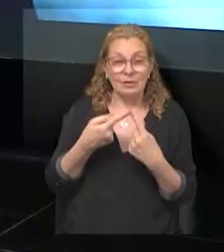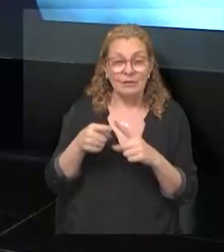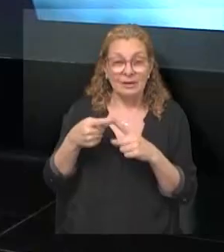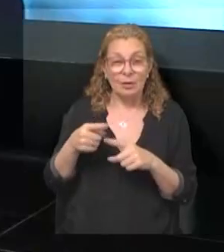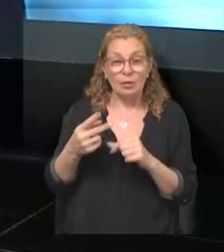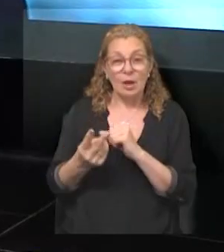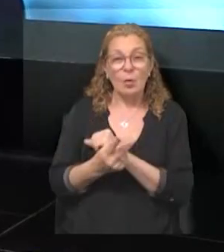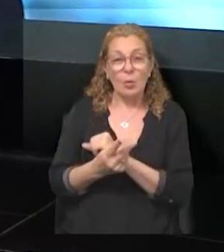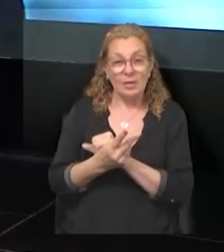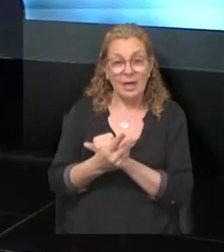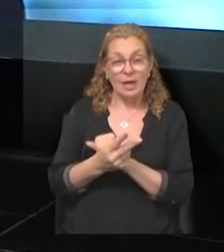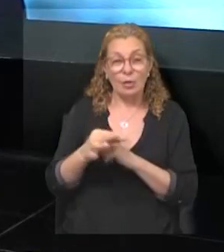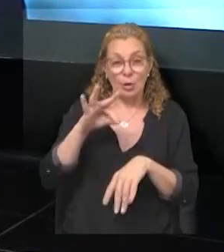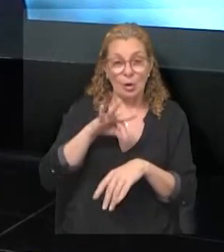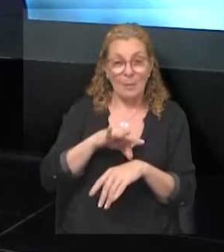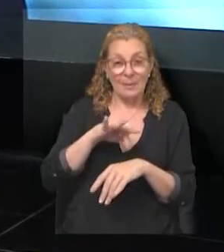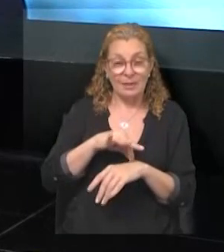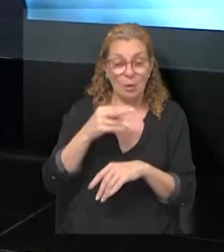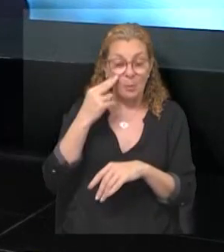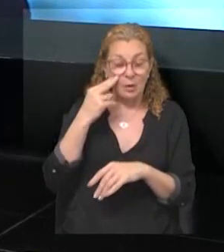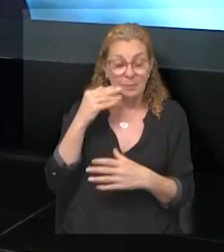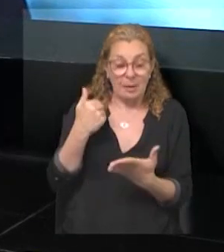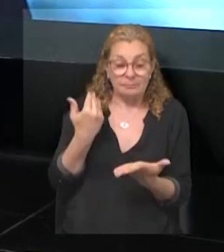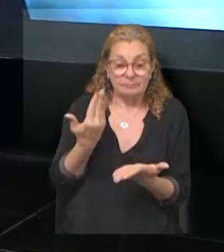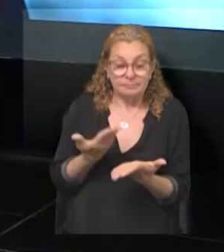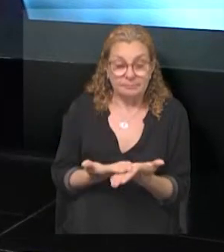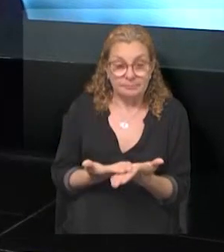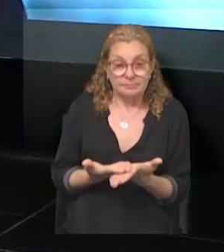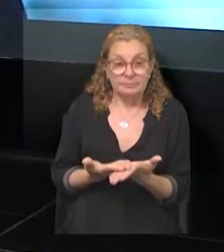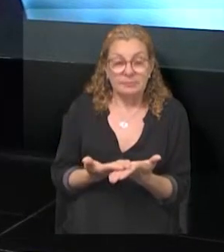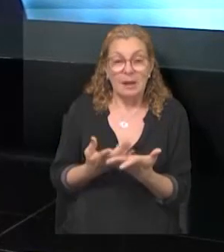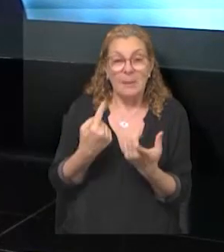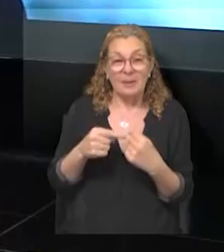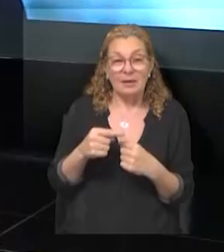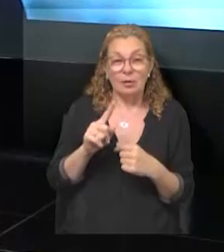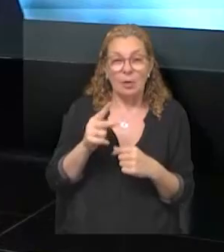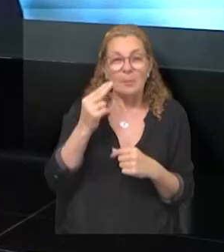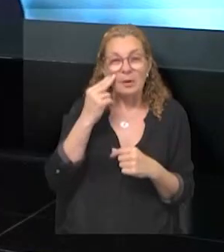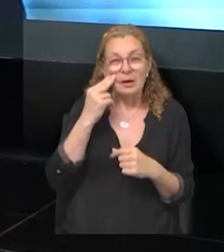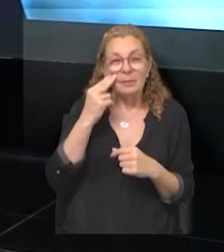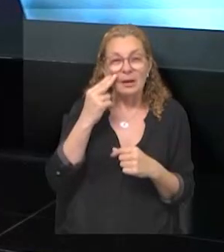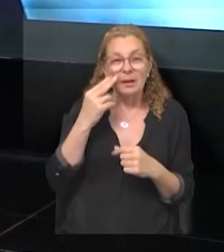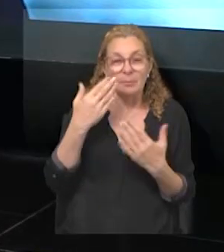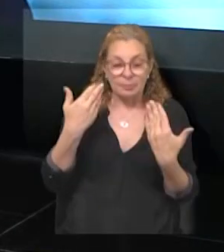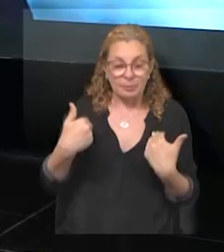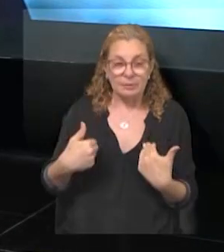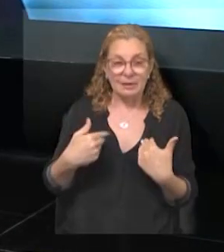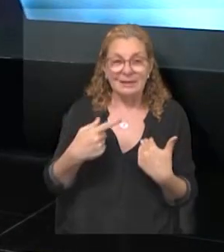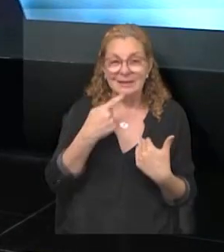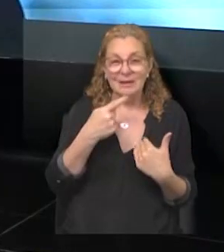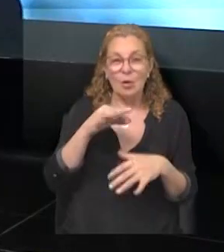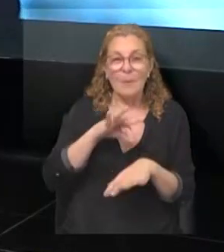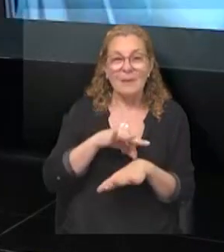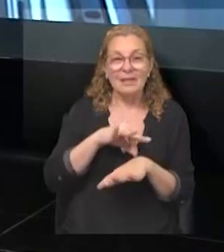precauciones que han tomado los médicos a raíz del golpe duro que recibió Lula pero que no lo ha afectado por el momento mayormente según sus